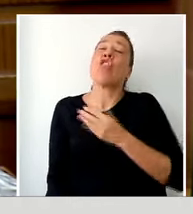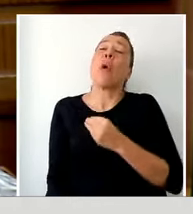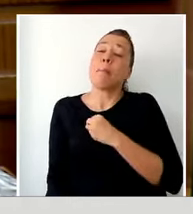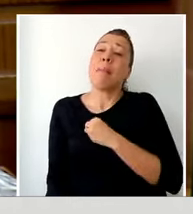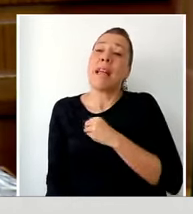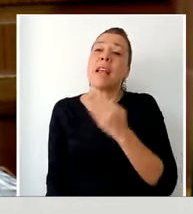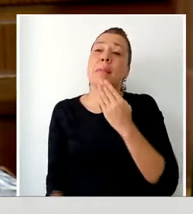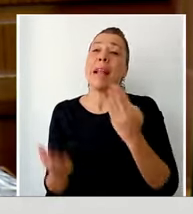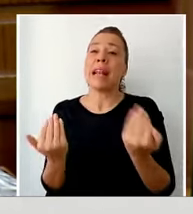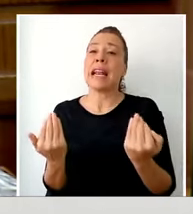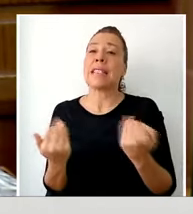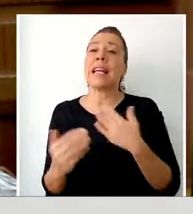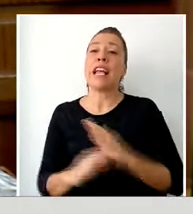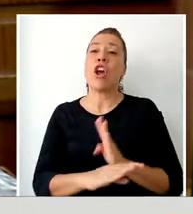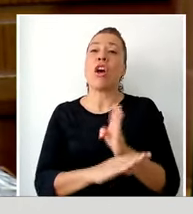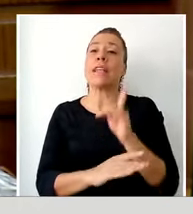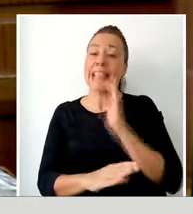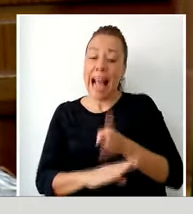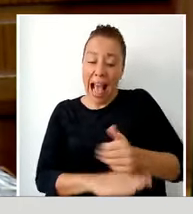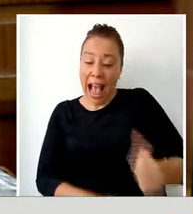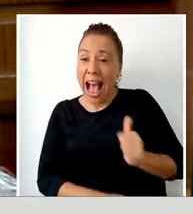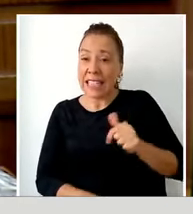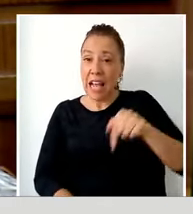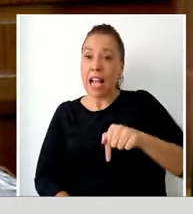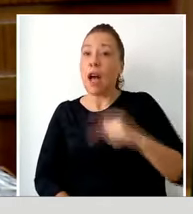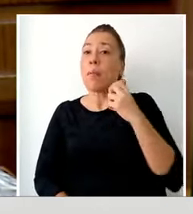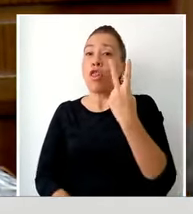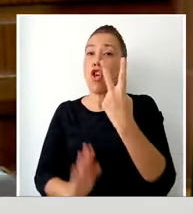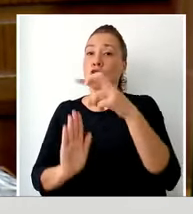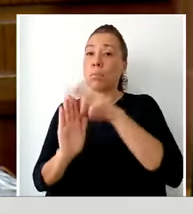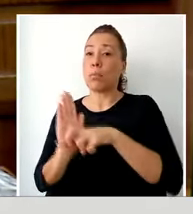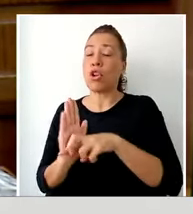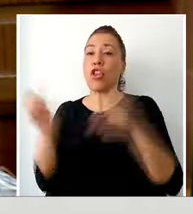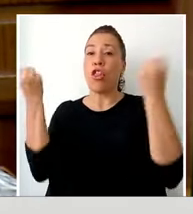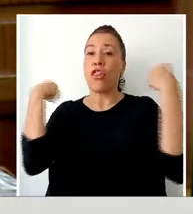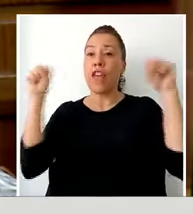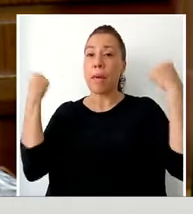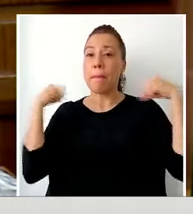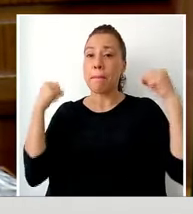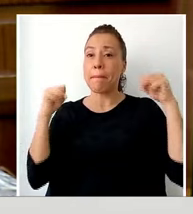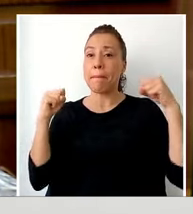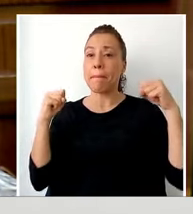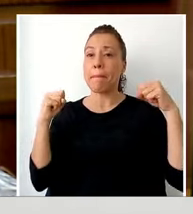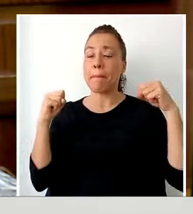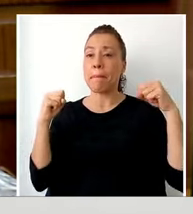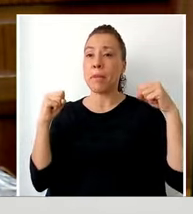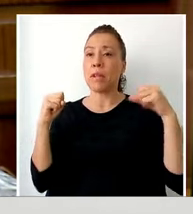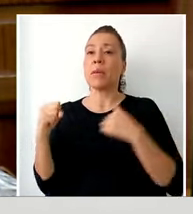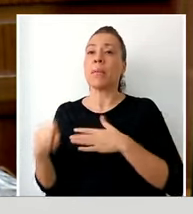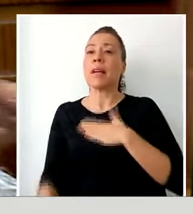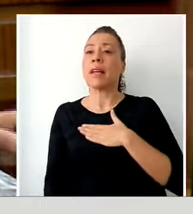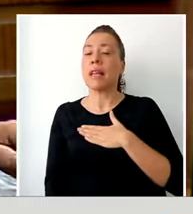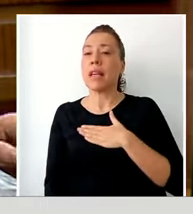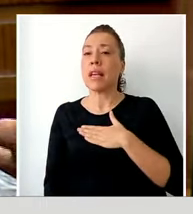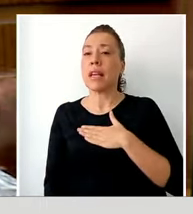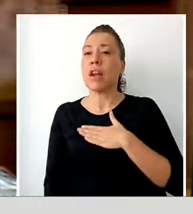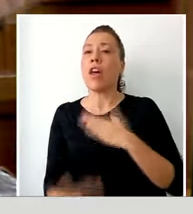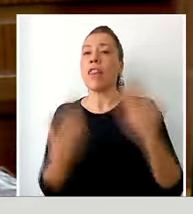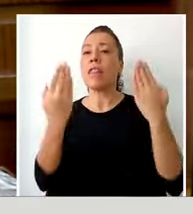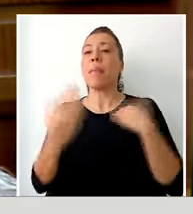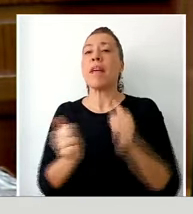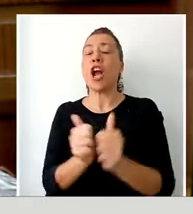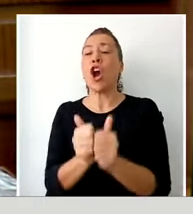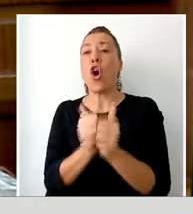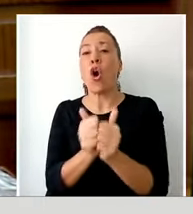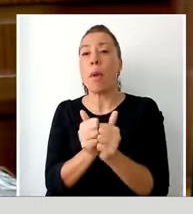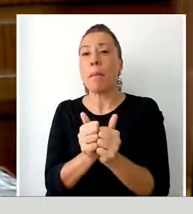de estar presente acá si hoy día estoy acá es porque hay dos proyectos de deporte pero me gustaría estar despidiendo a nuestro compañero Así